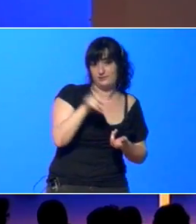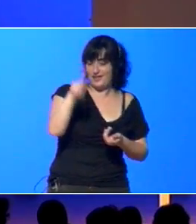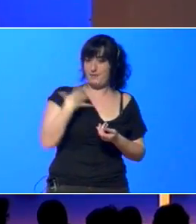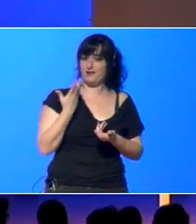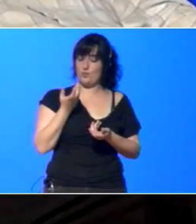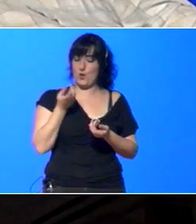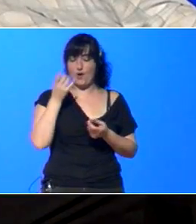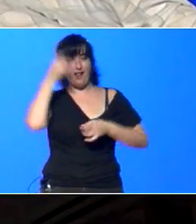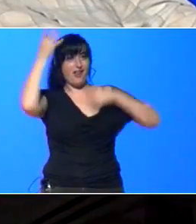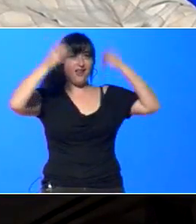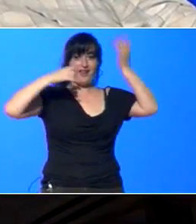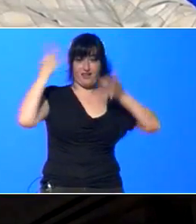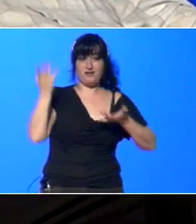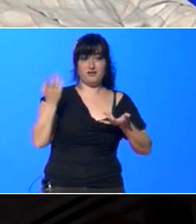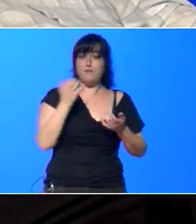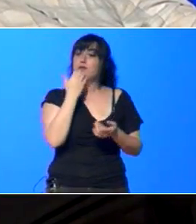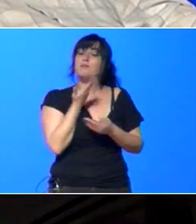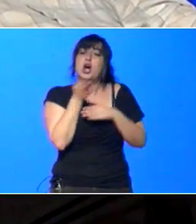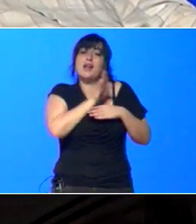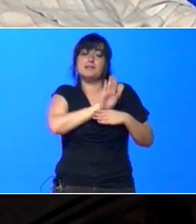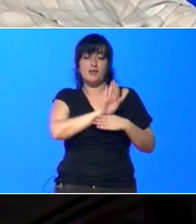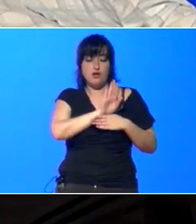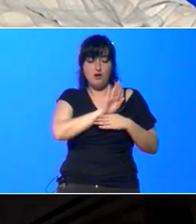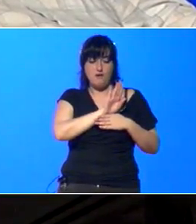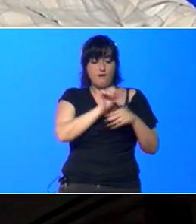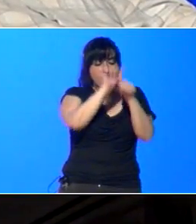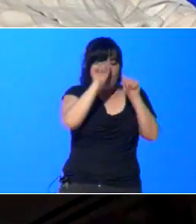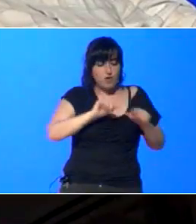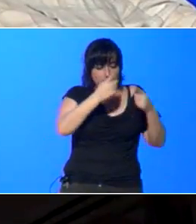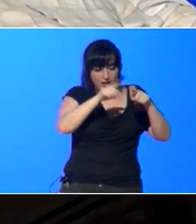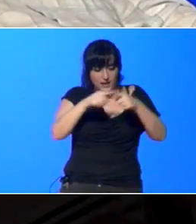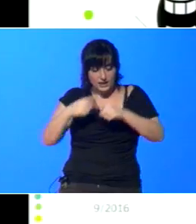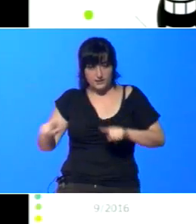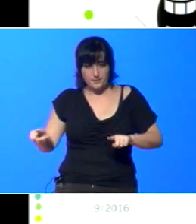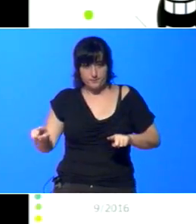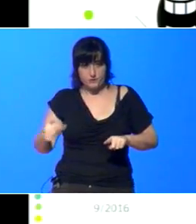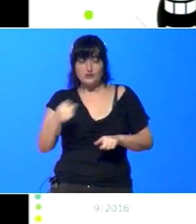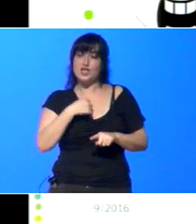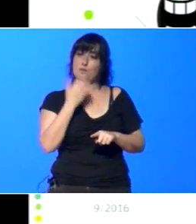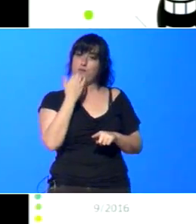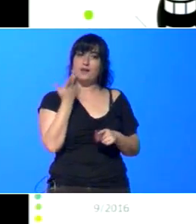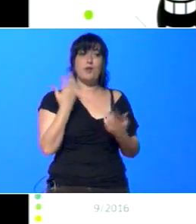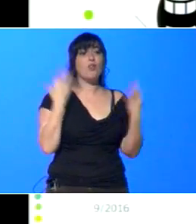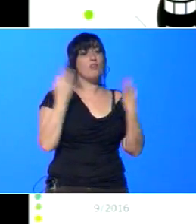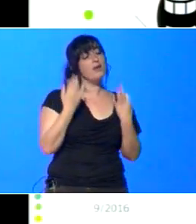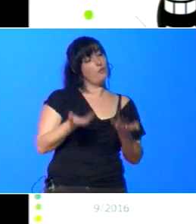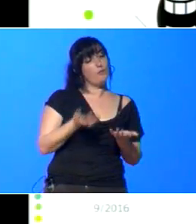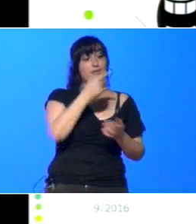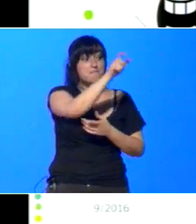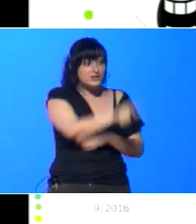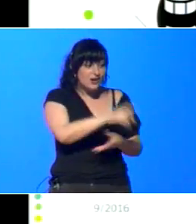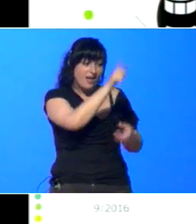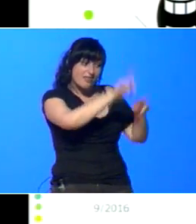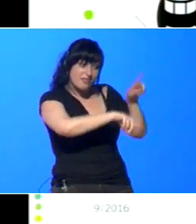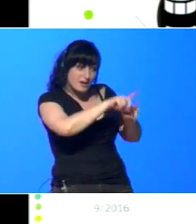hacer. Múltiples formas de representación. O sea, yo tengo que dar formatos diferentes en función de las personas.